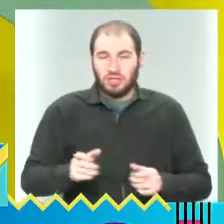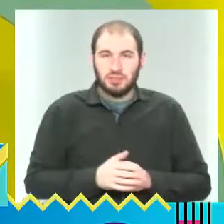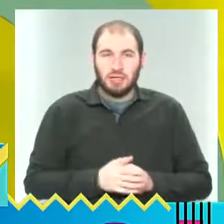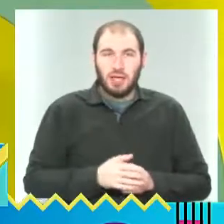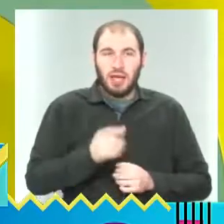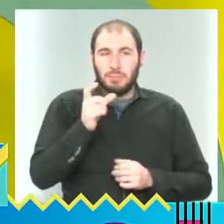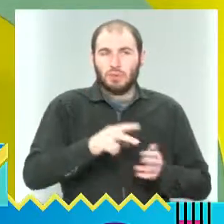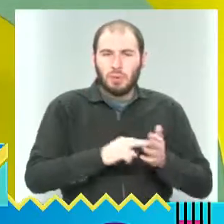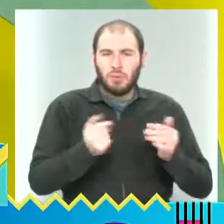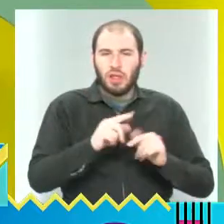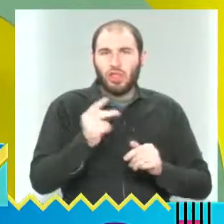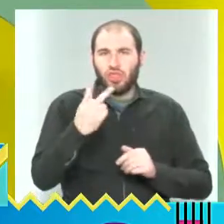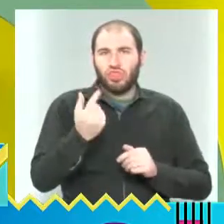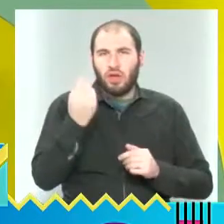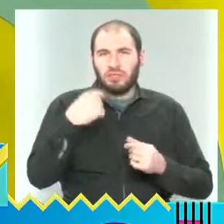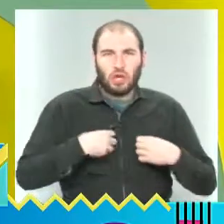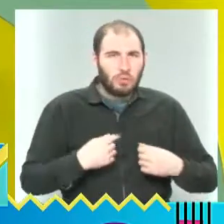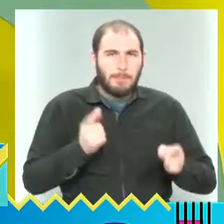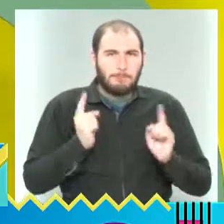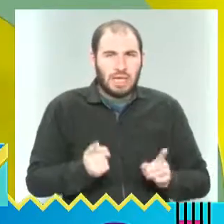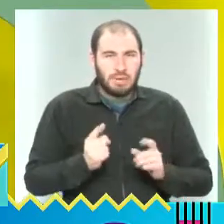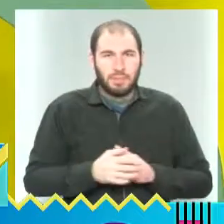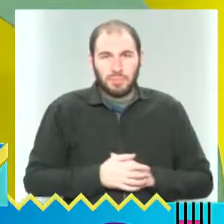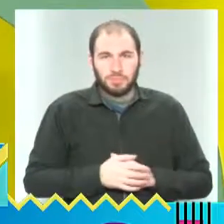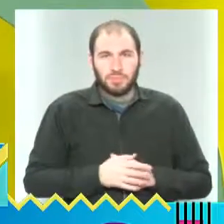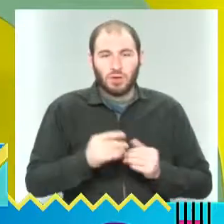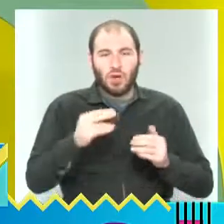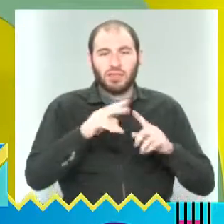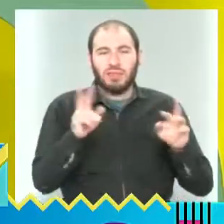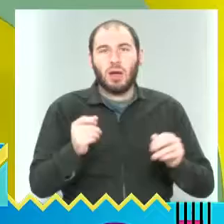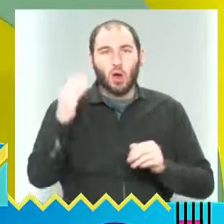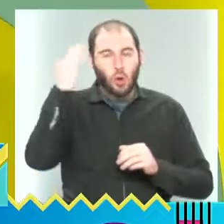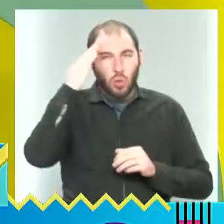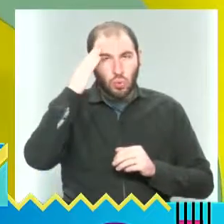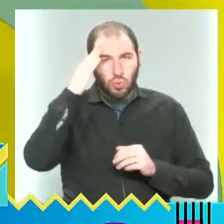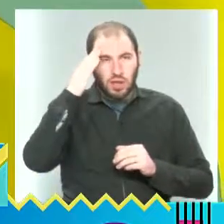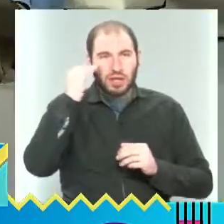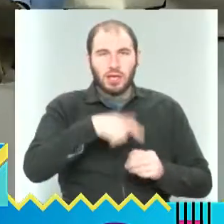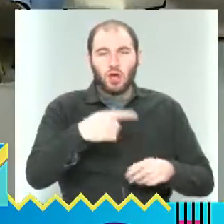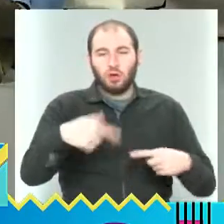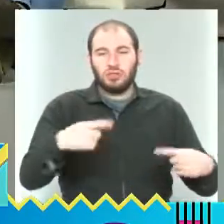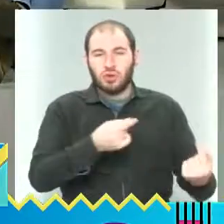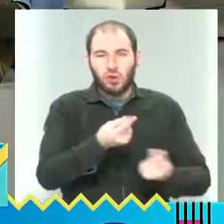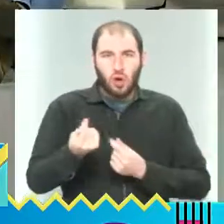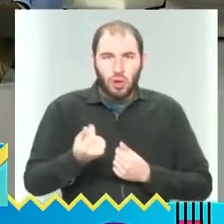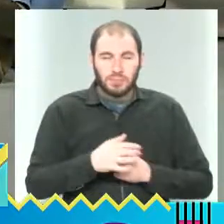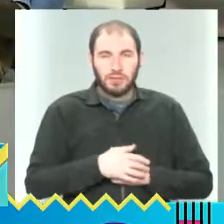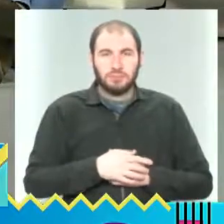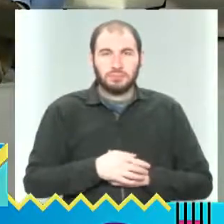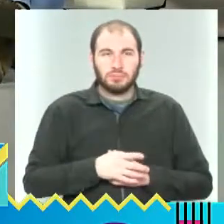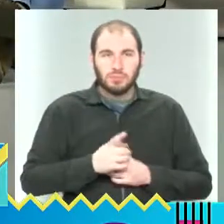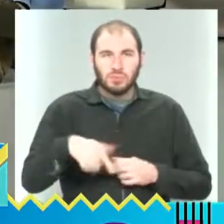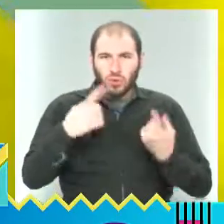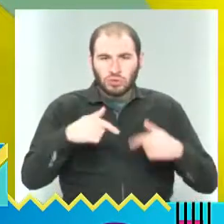le va a pasar nada aparecer 2 veces con la misma ropa. Este tipo de cosas culturales que hacen hacia el consumo, a que cada vez tenemos que tener